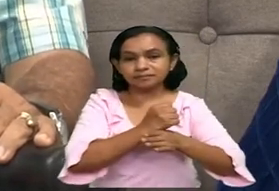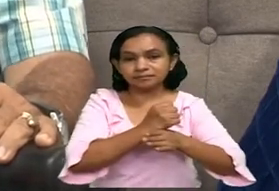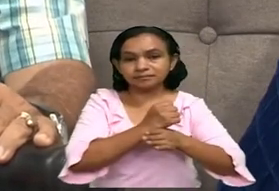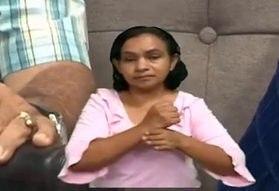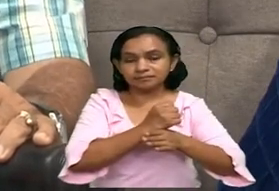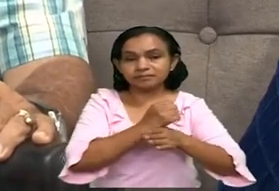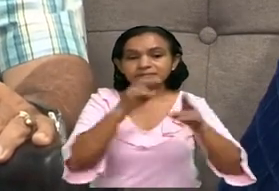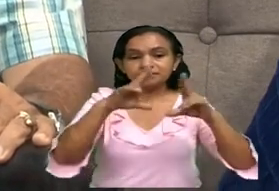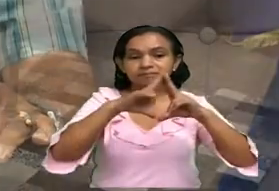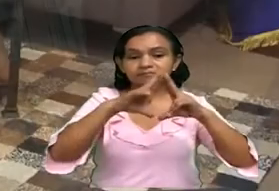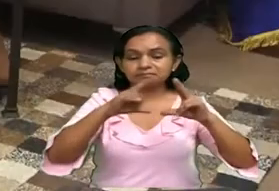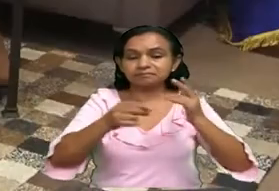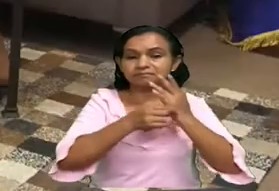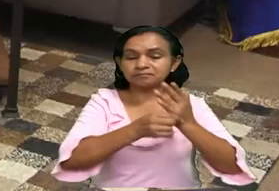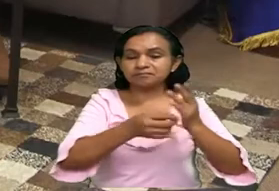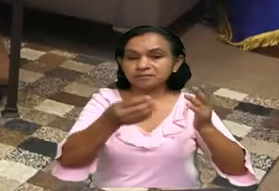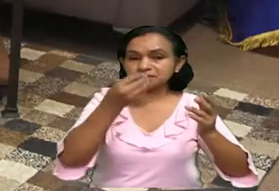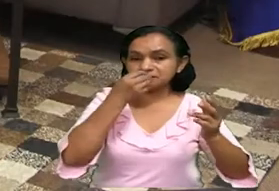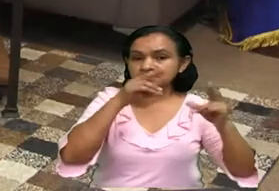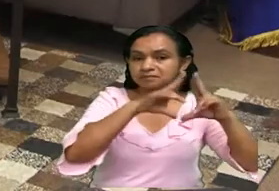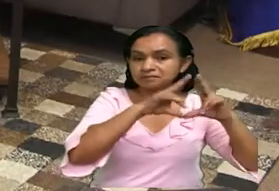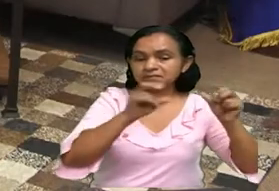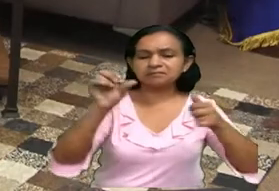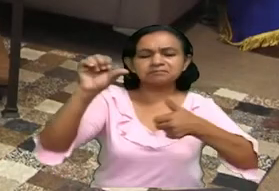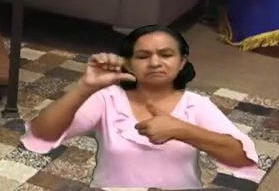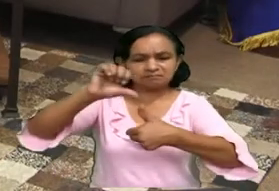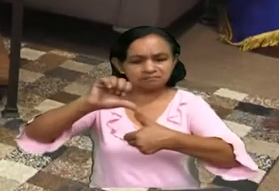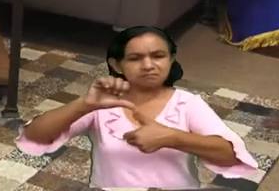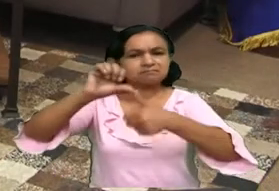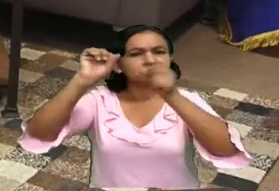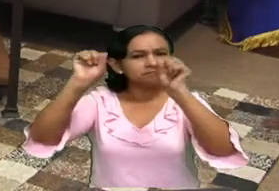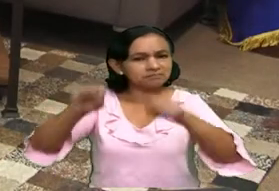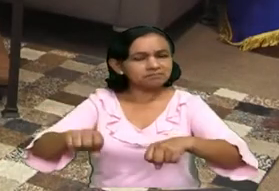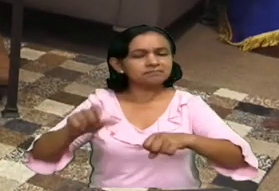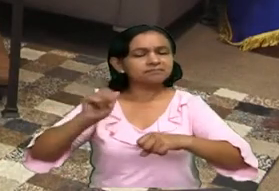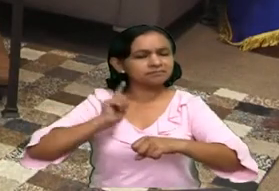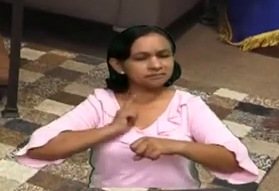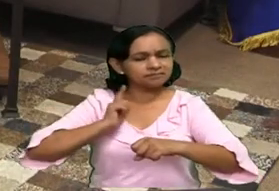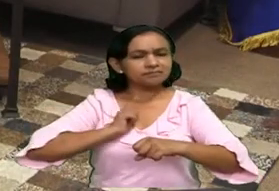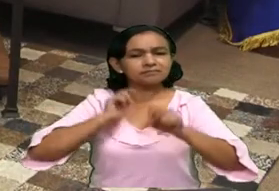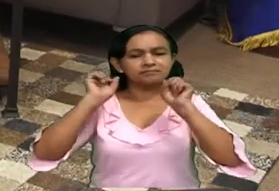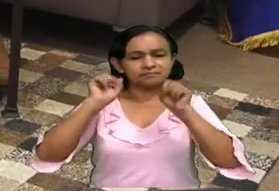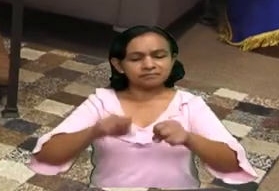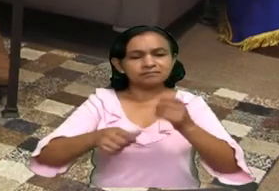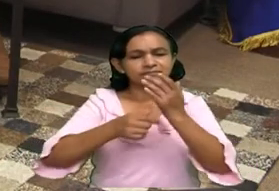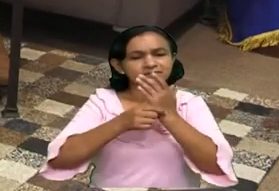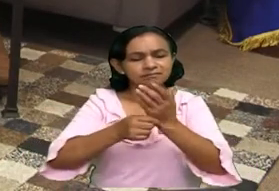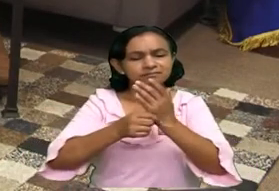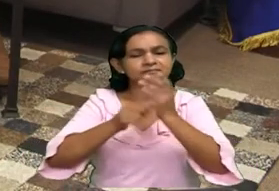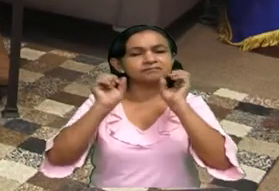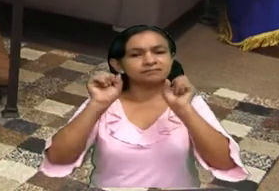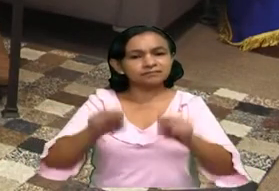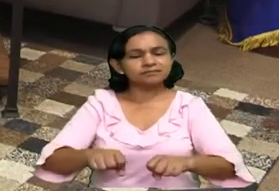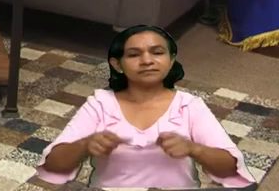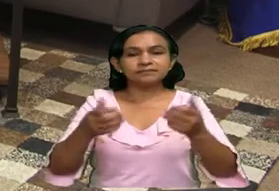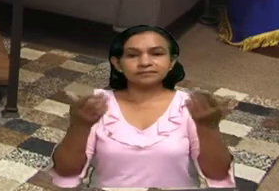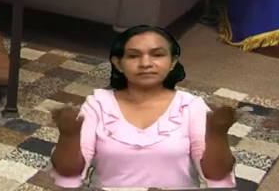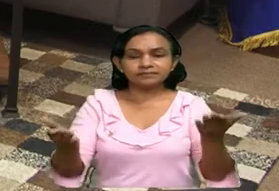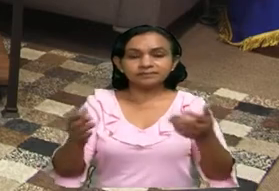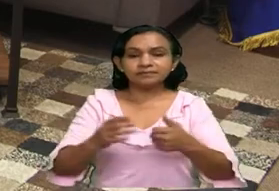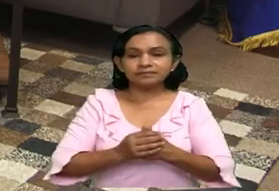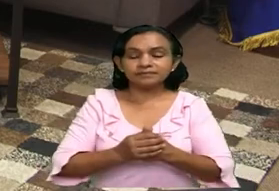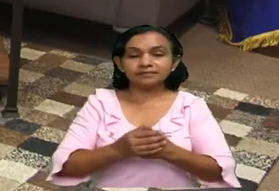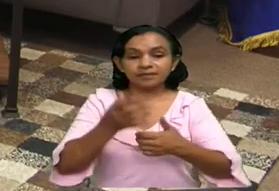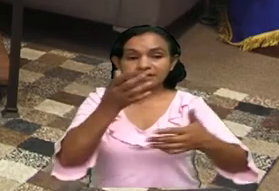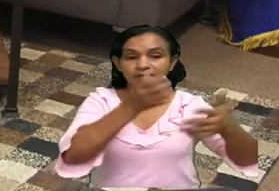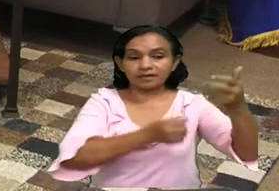a Nicaragua y a Centroamérica. O sea, tenemos capacidad de abastecer estos mercados. Y en el caso de